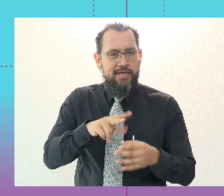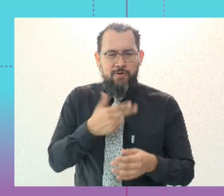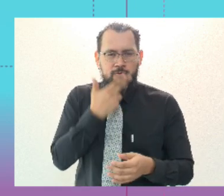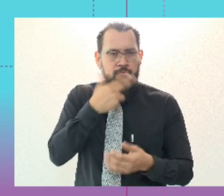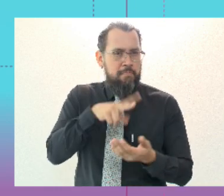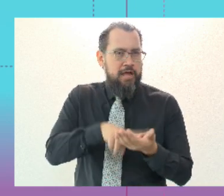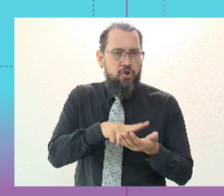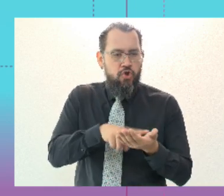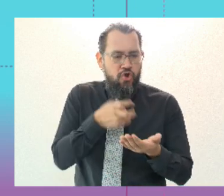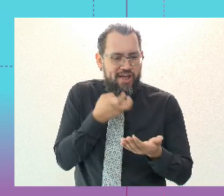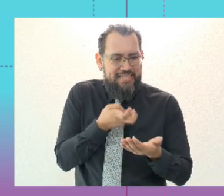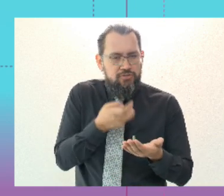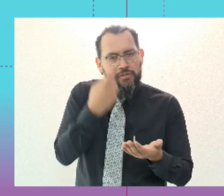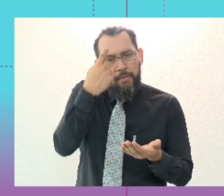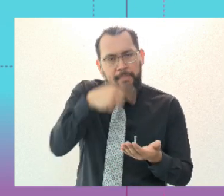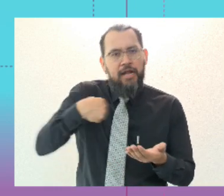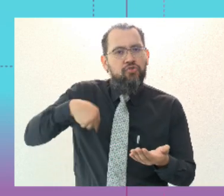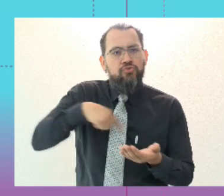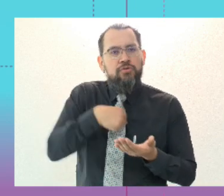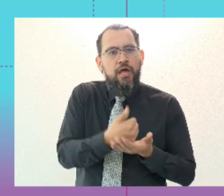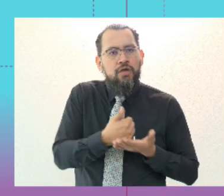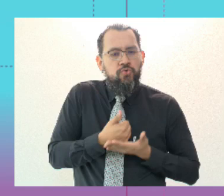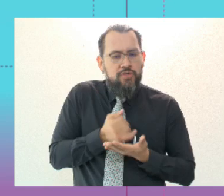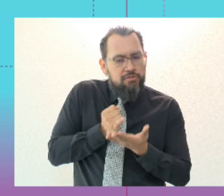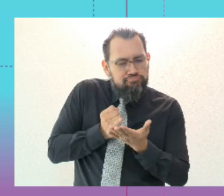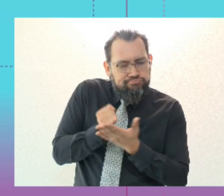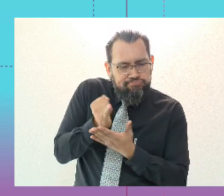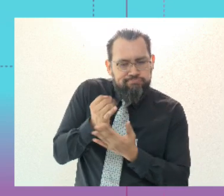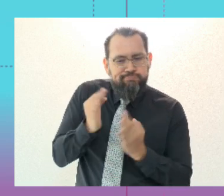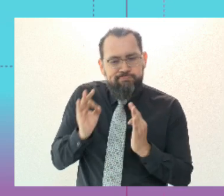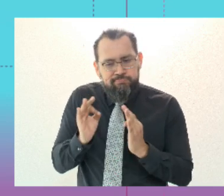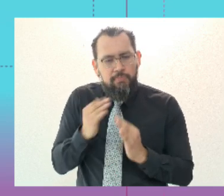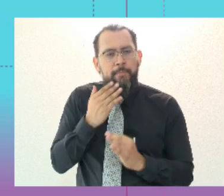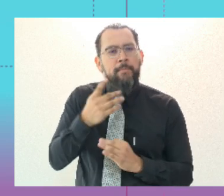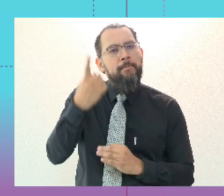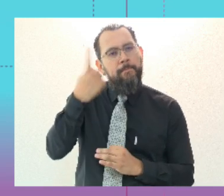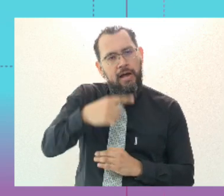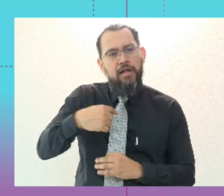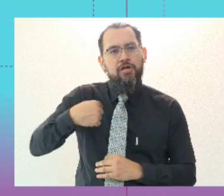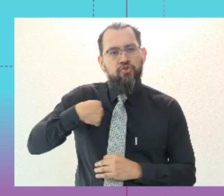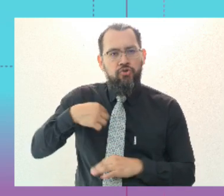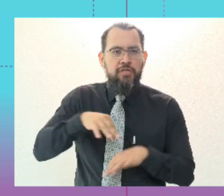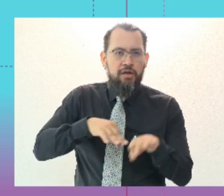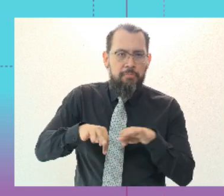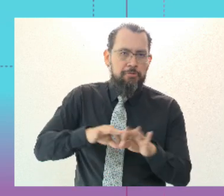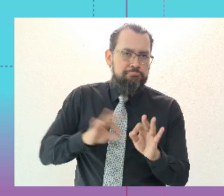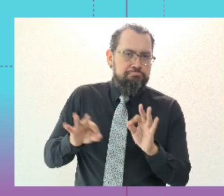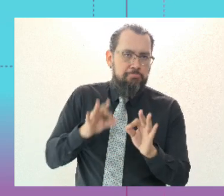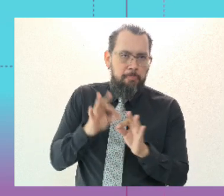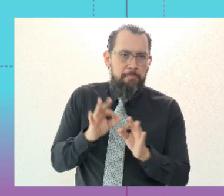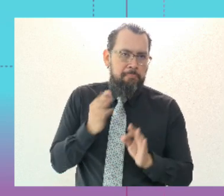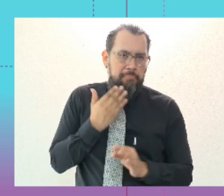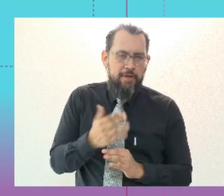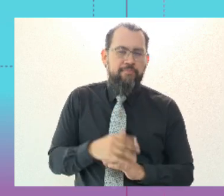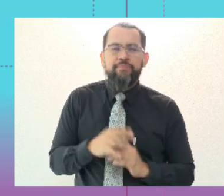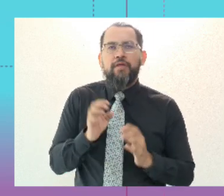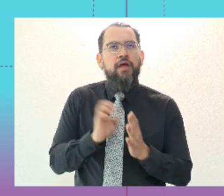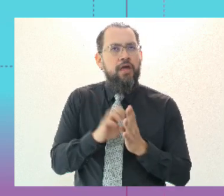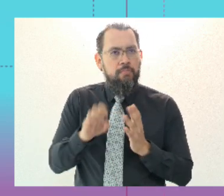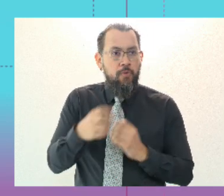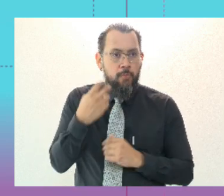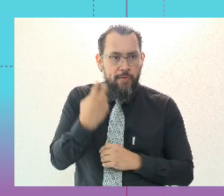ayude a tomar decisiones para el cumplimiento de las funciones que tenemos. De ahí radica, por ejemplo,